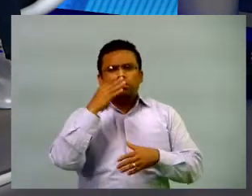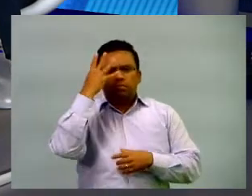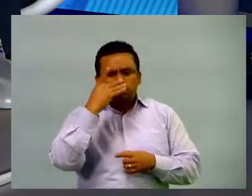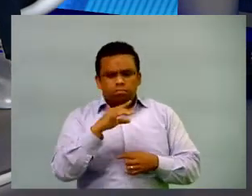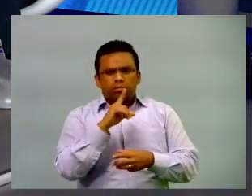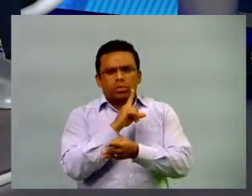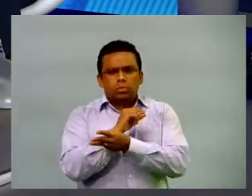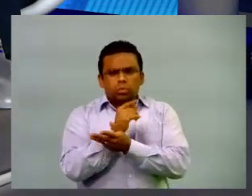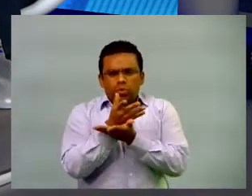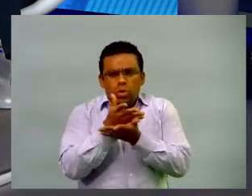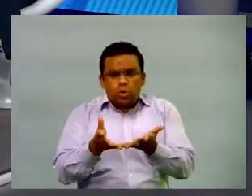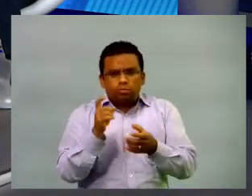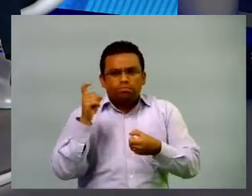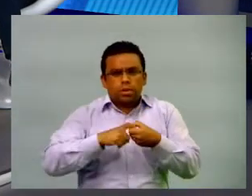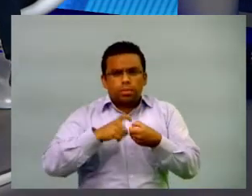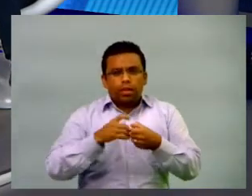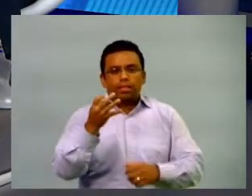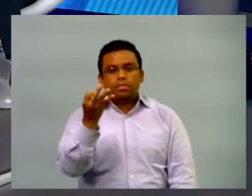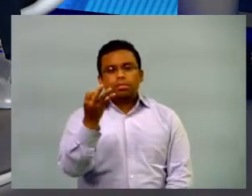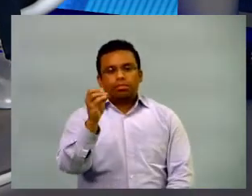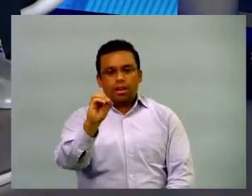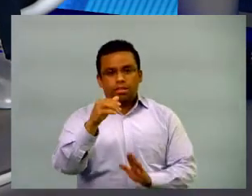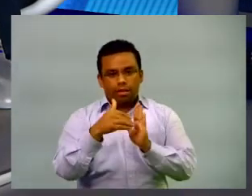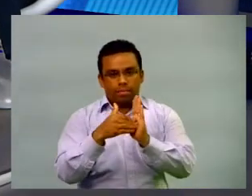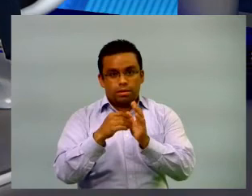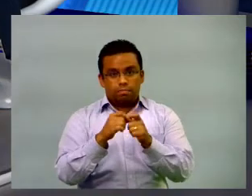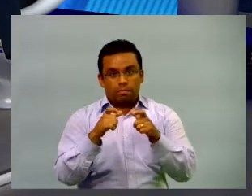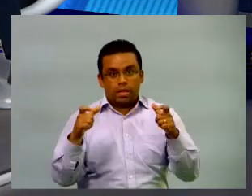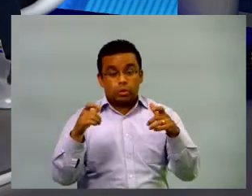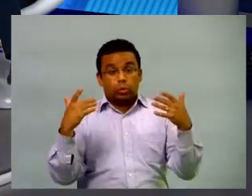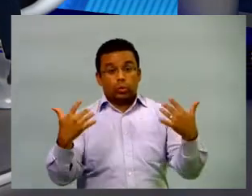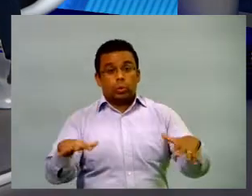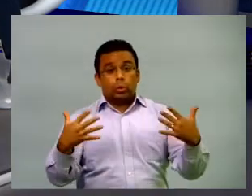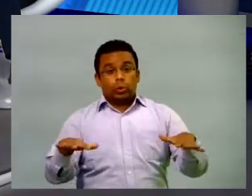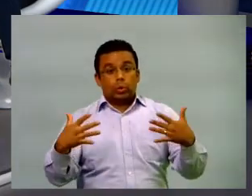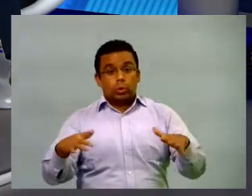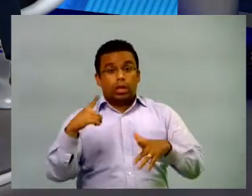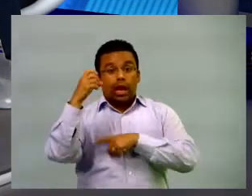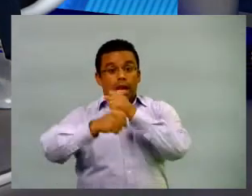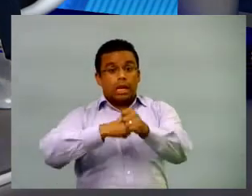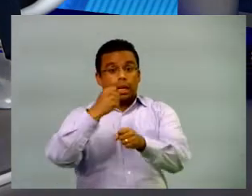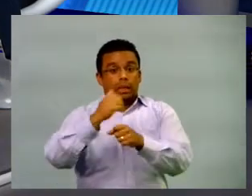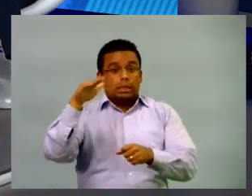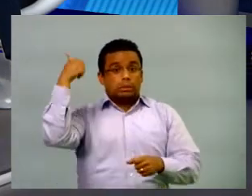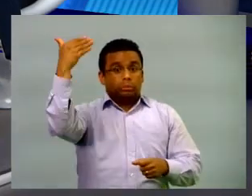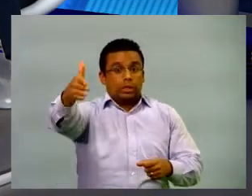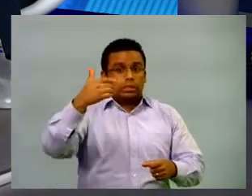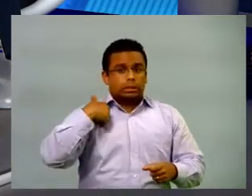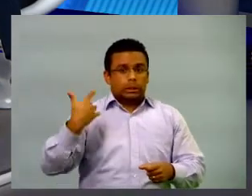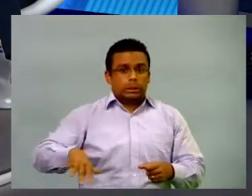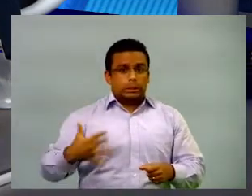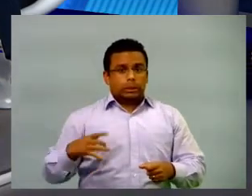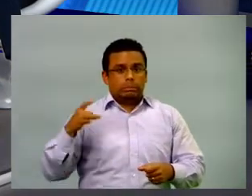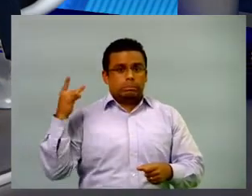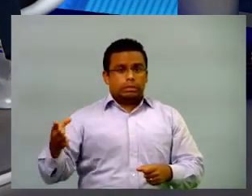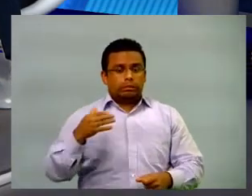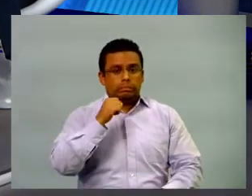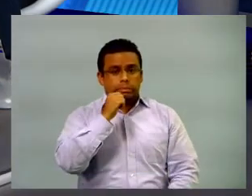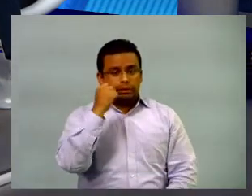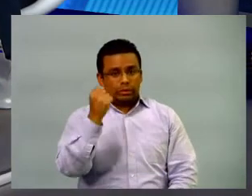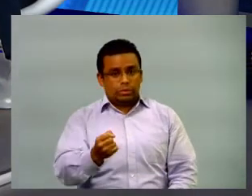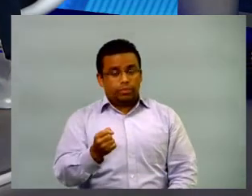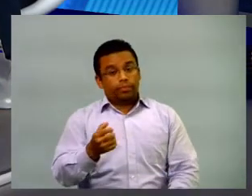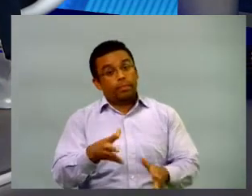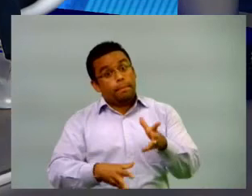número. Vamos a tener una meta muy alta para superar en años posteriores. Y sobre todo ahora que tenemos 400